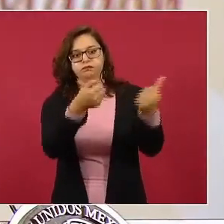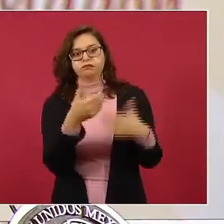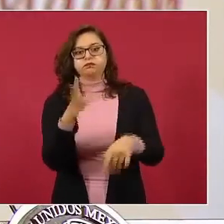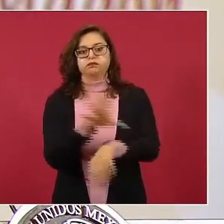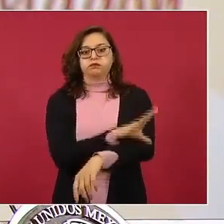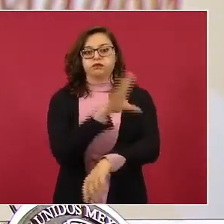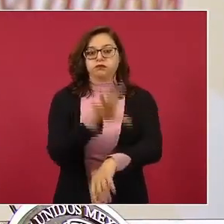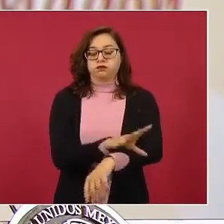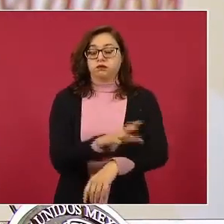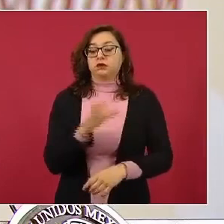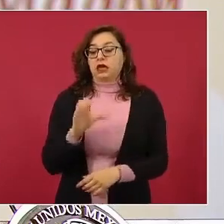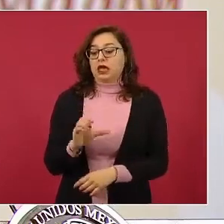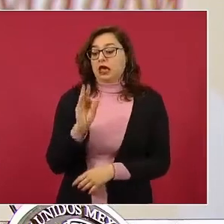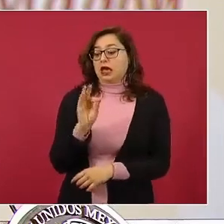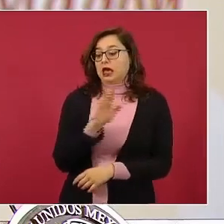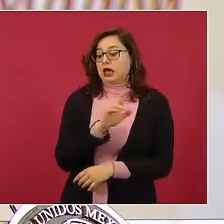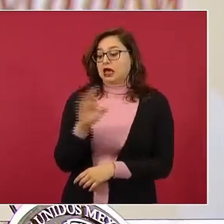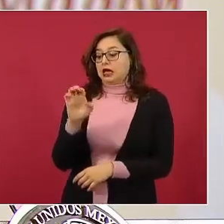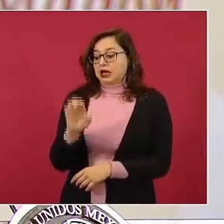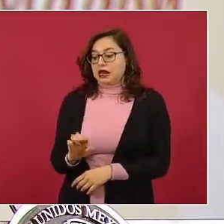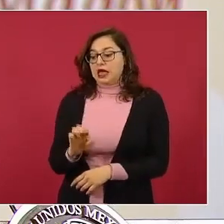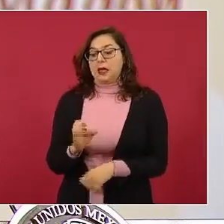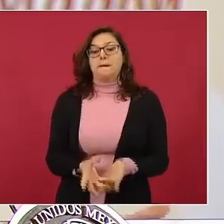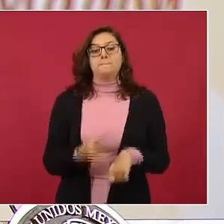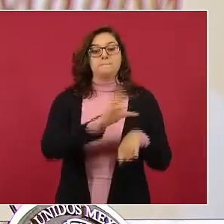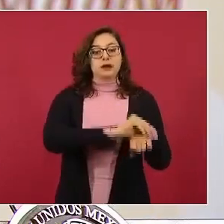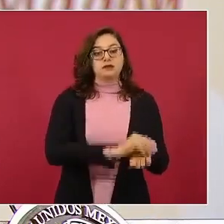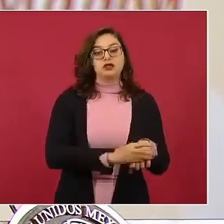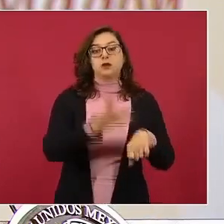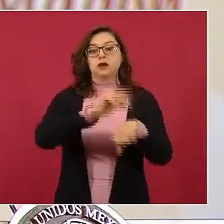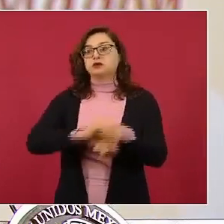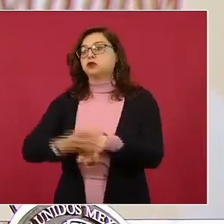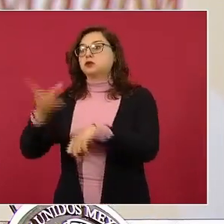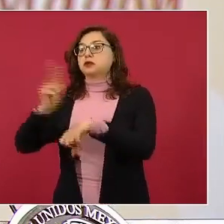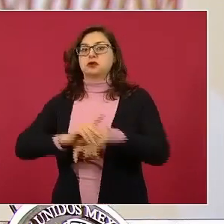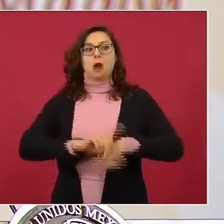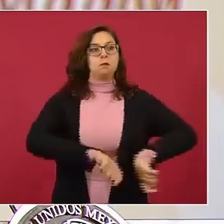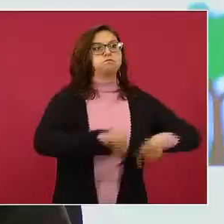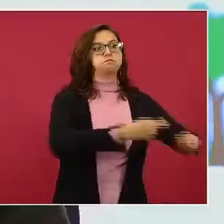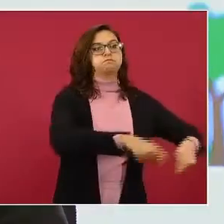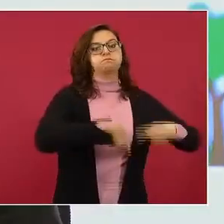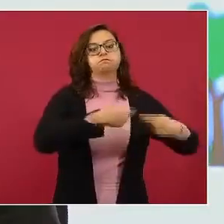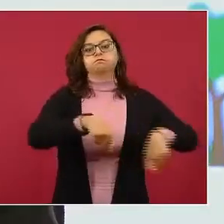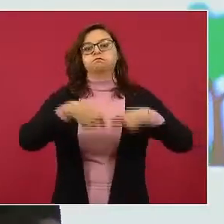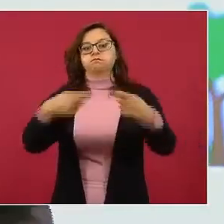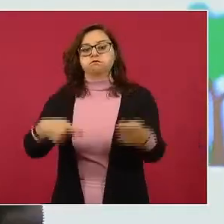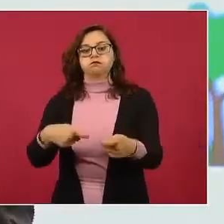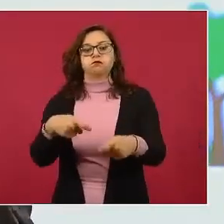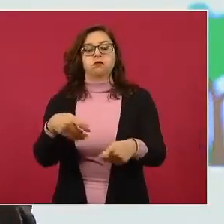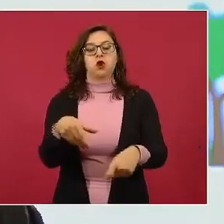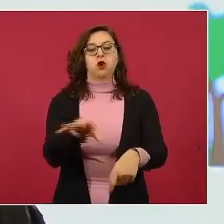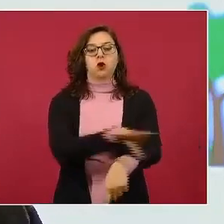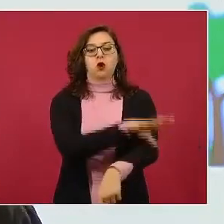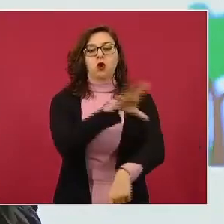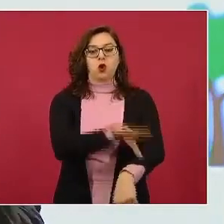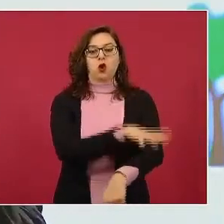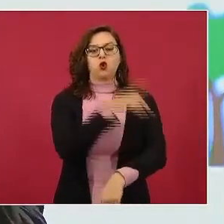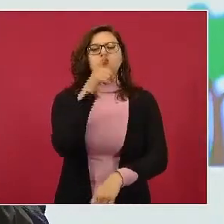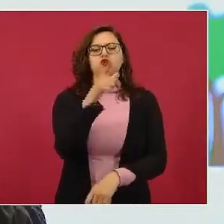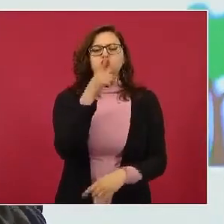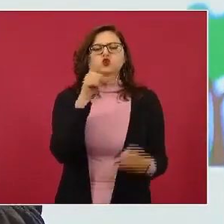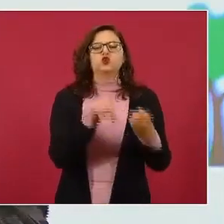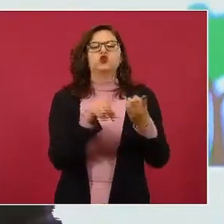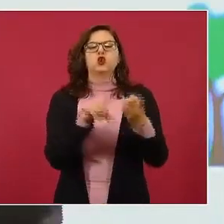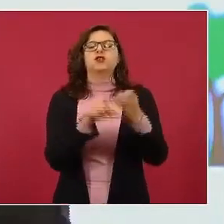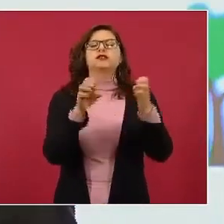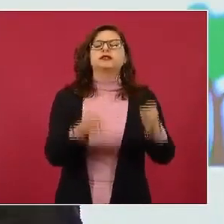CRE de permisos a lo largo del país sin ninguna planeación. Pero la energía eólica está concentrada en Oaxaca,